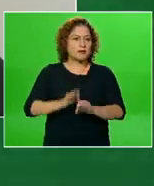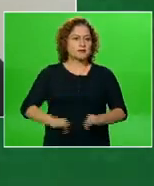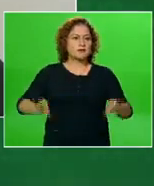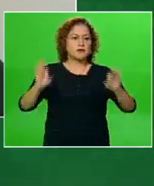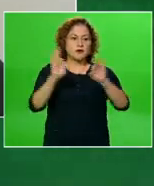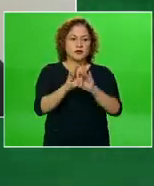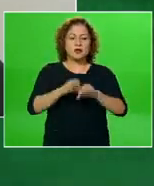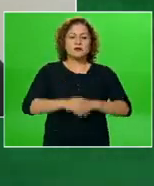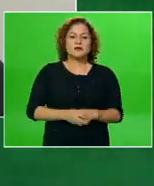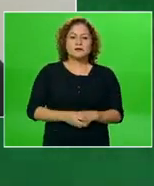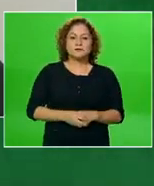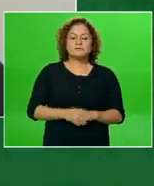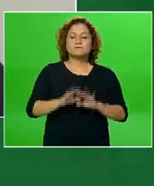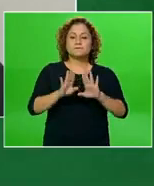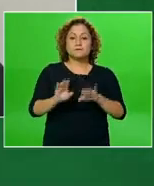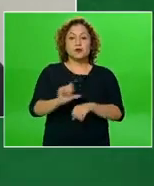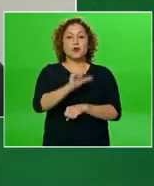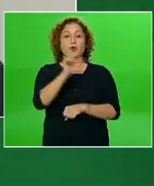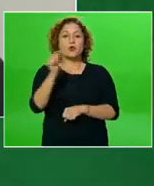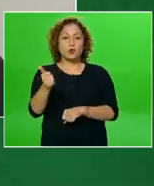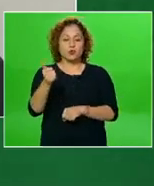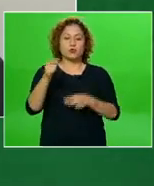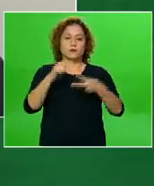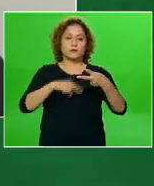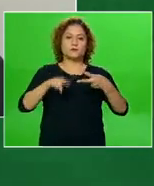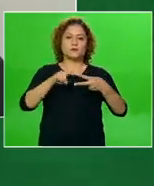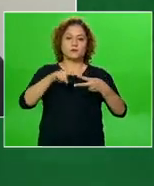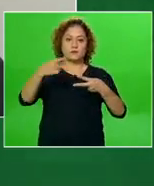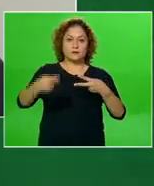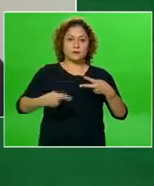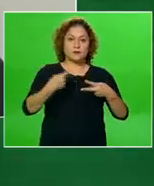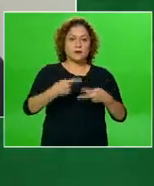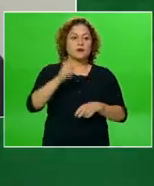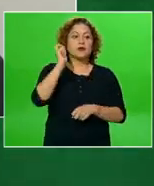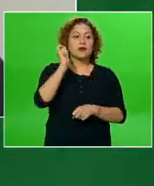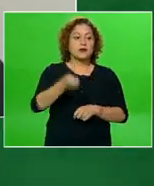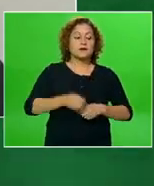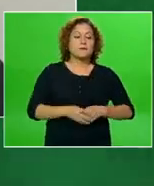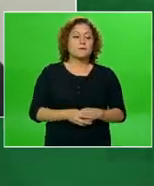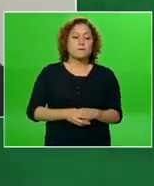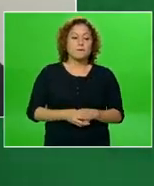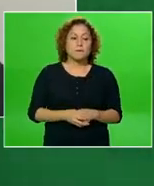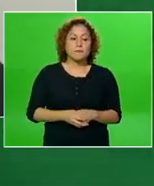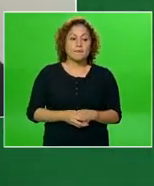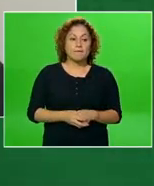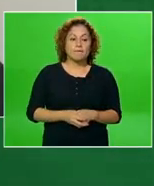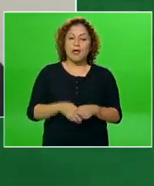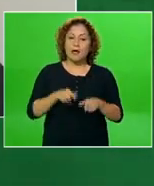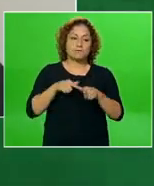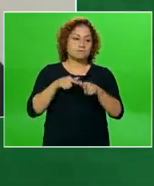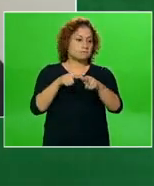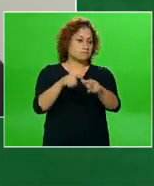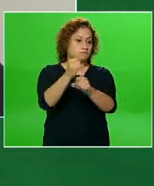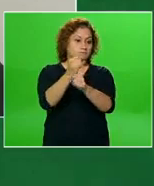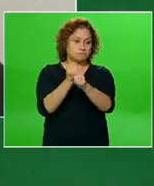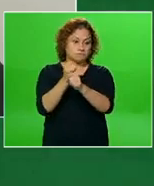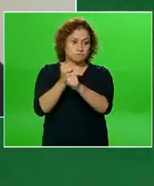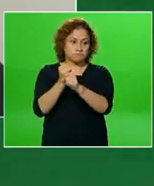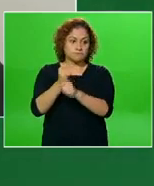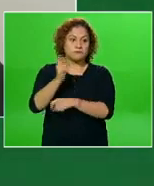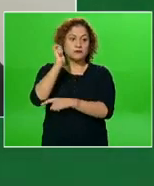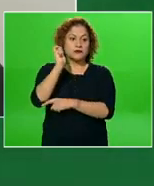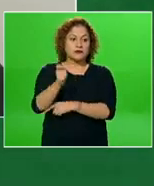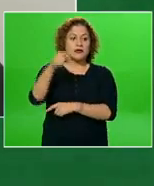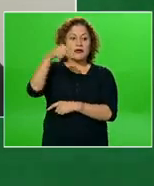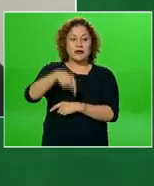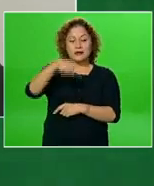tiempo que hablar sobre lo de otros grupos de riesgo esto es posible obviamente estudiando recordemos que en méxico tenemos un